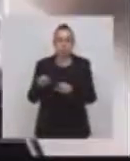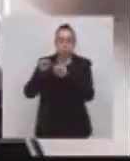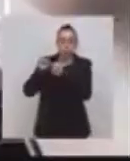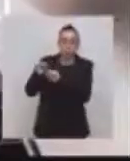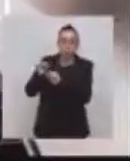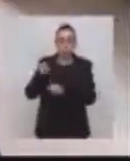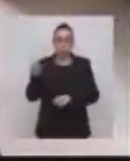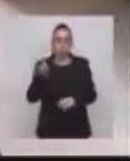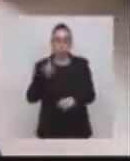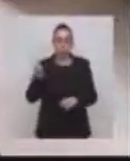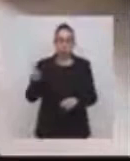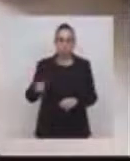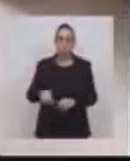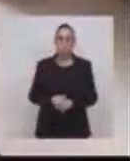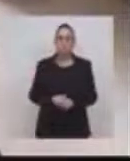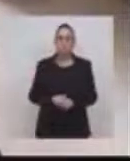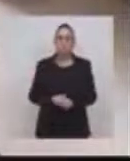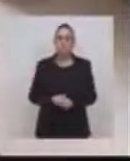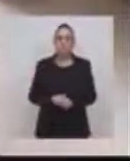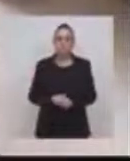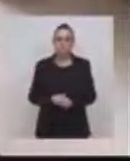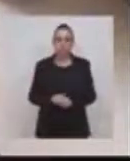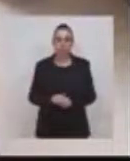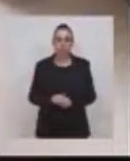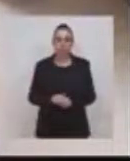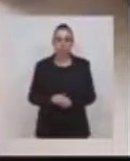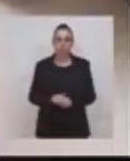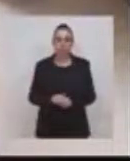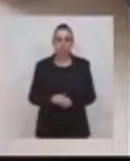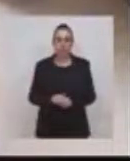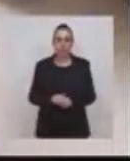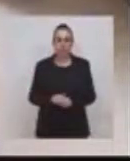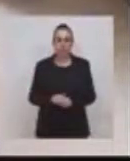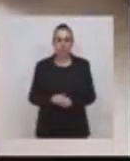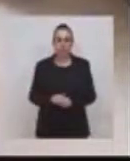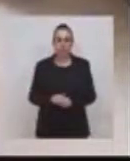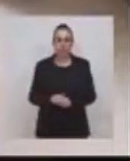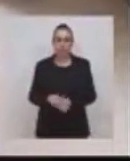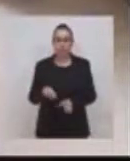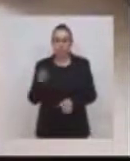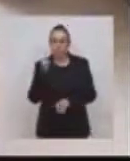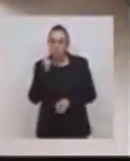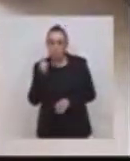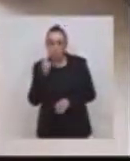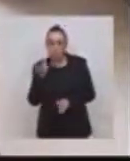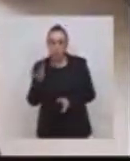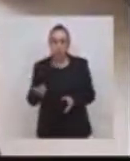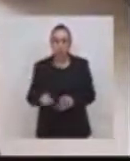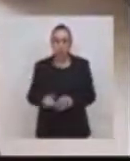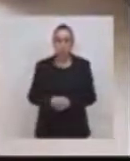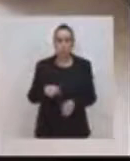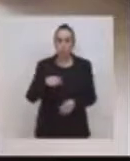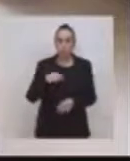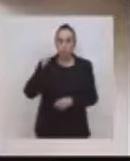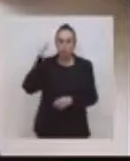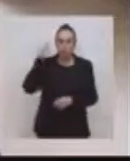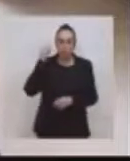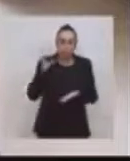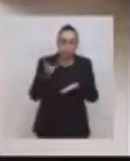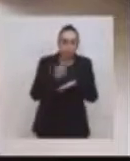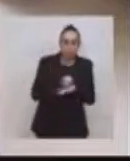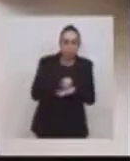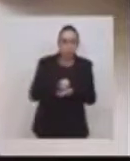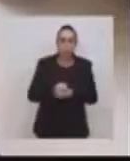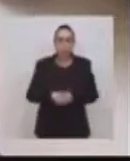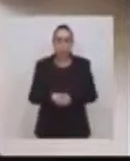el prejuicio, tengo falsas creencias, tabúes, miedos, yo se lo voy a expresar todo